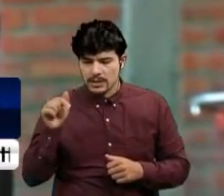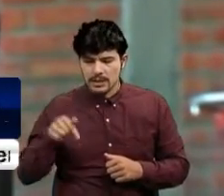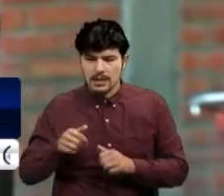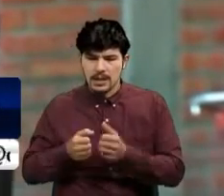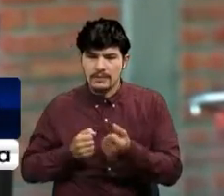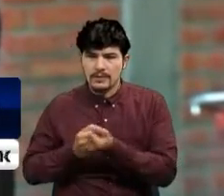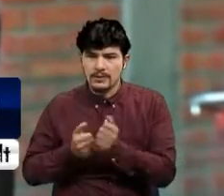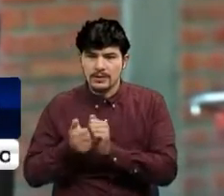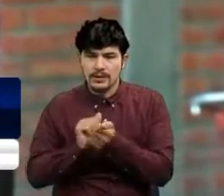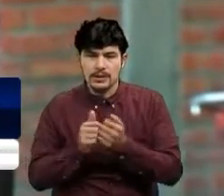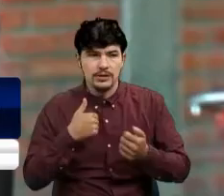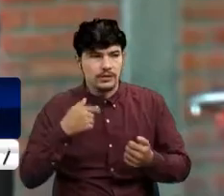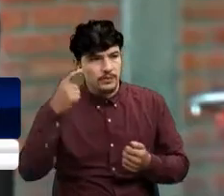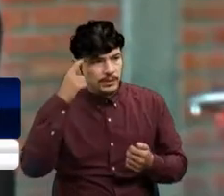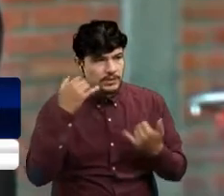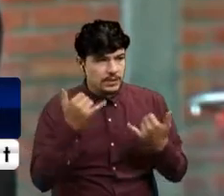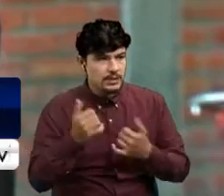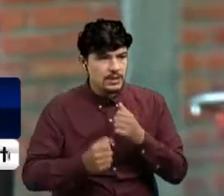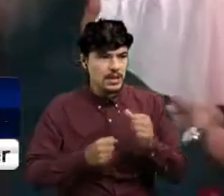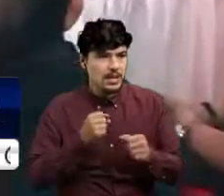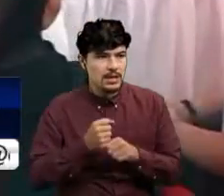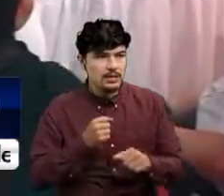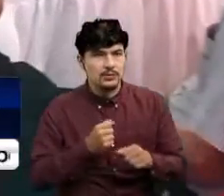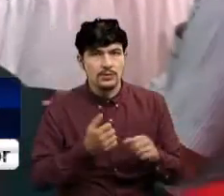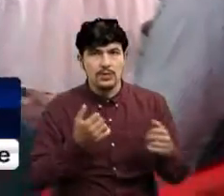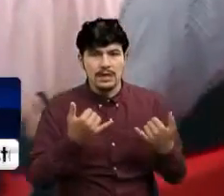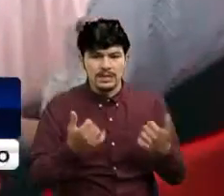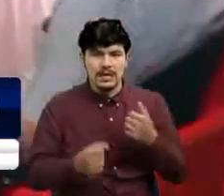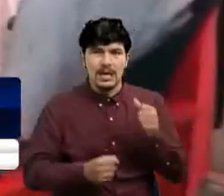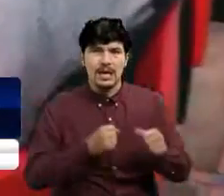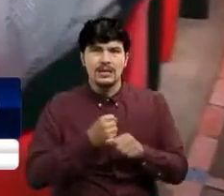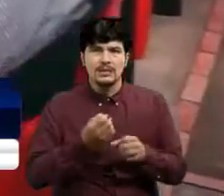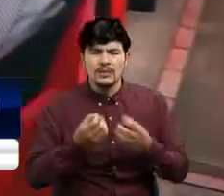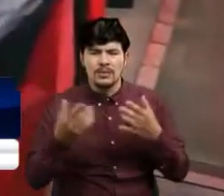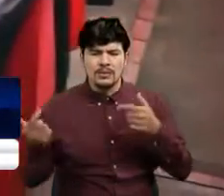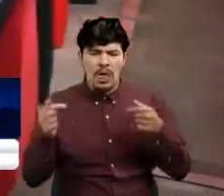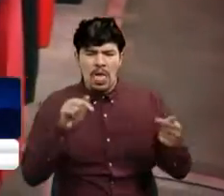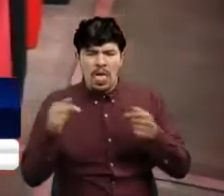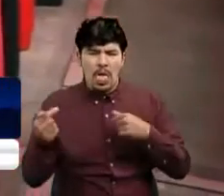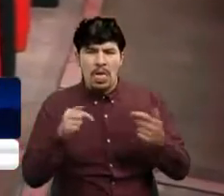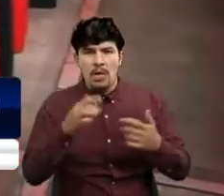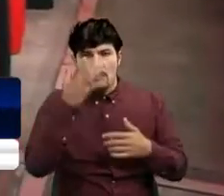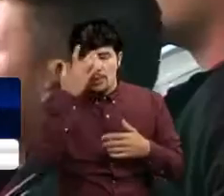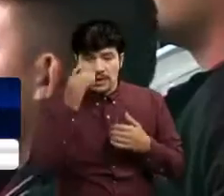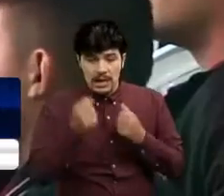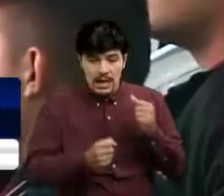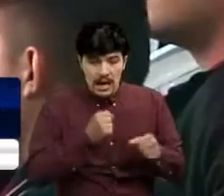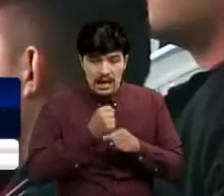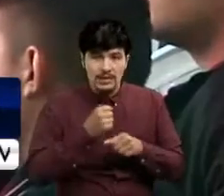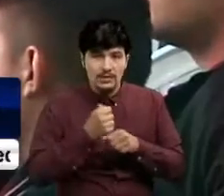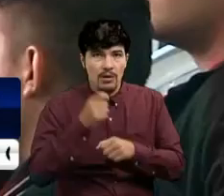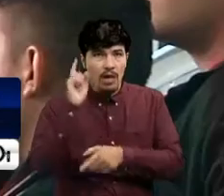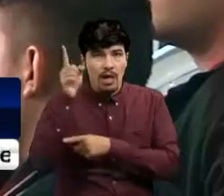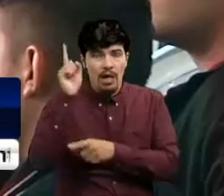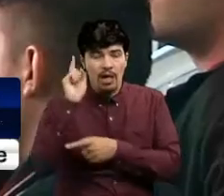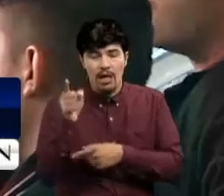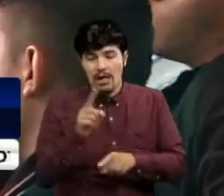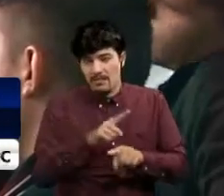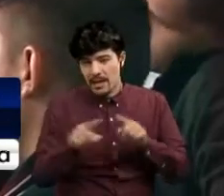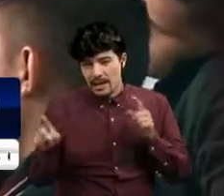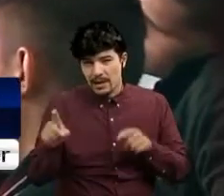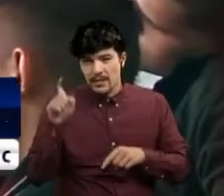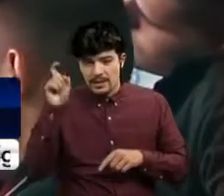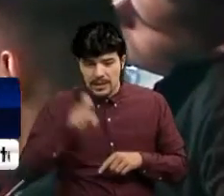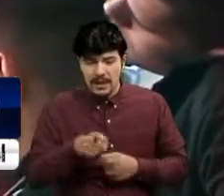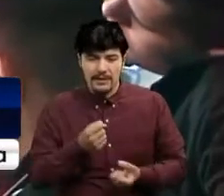yo pienso que este año a pesar de que sea un año muy conflictivo porque es un año político hay que